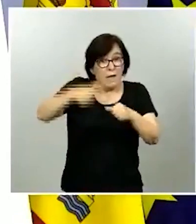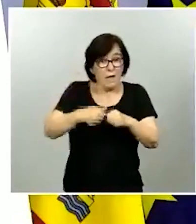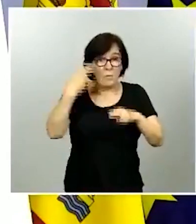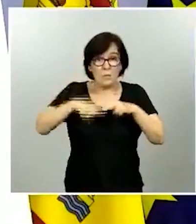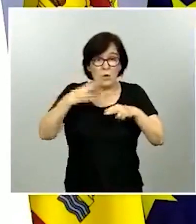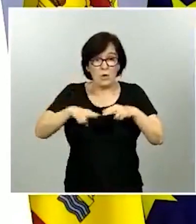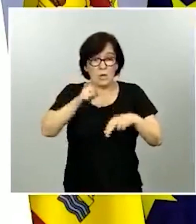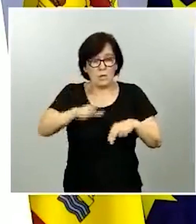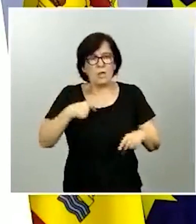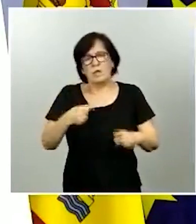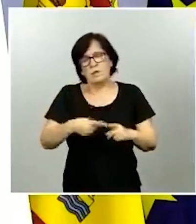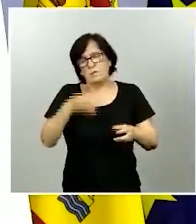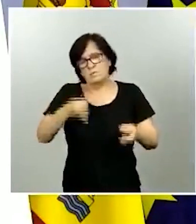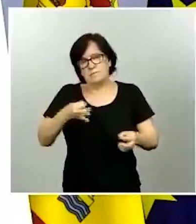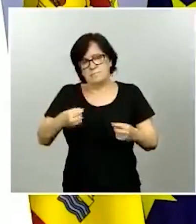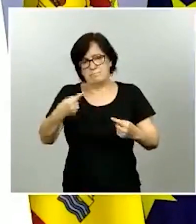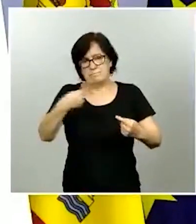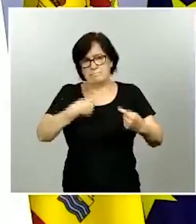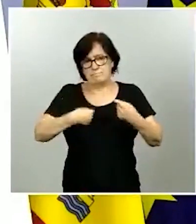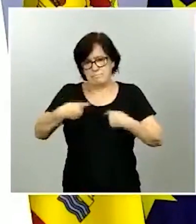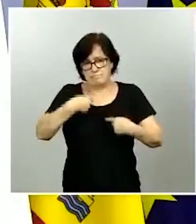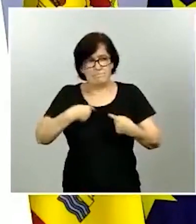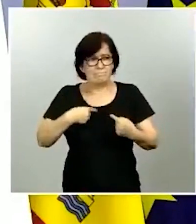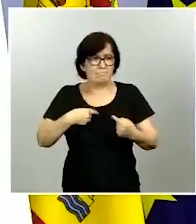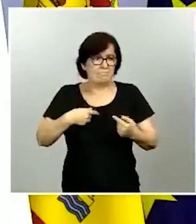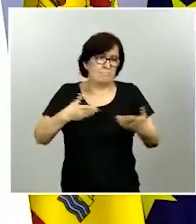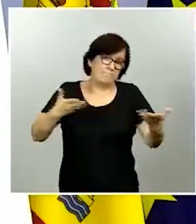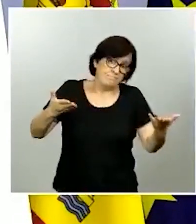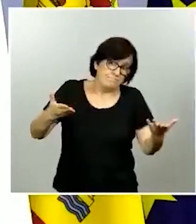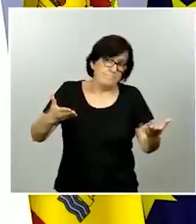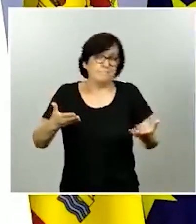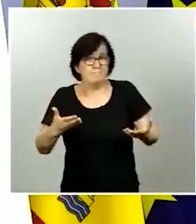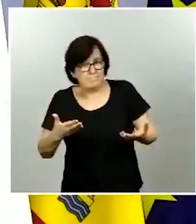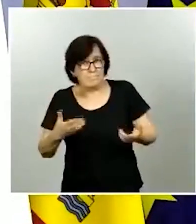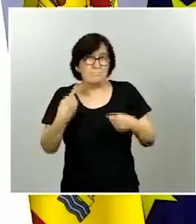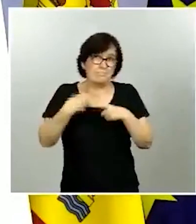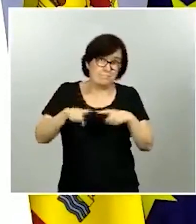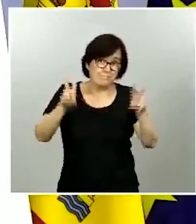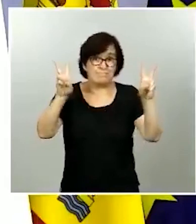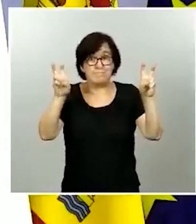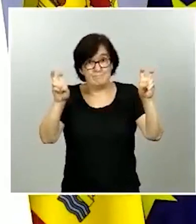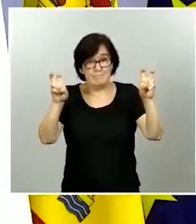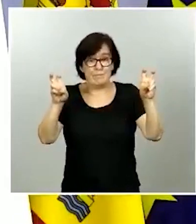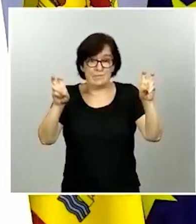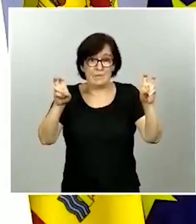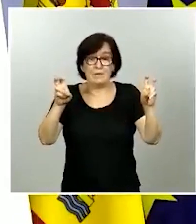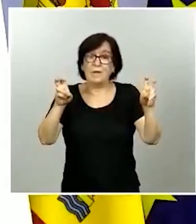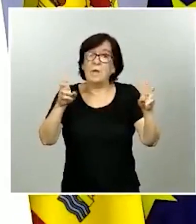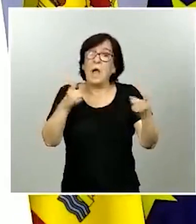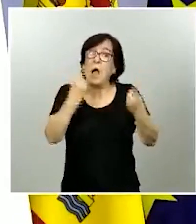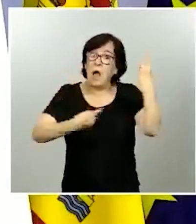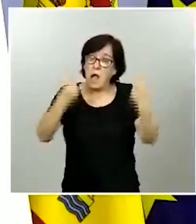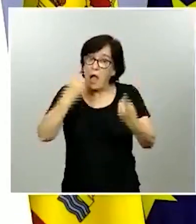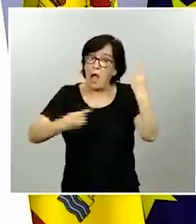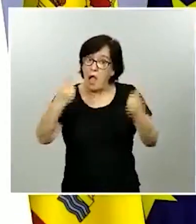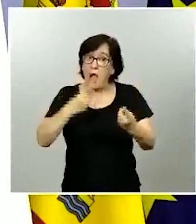pues he sido objeto de buenas valoraciones por parte de los medios